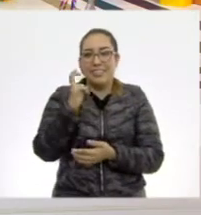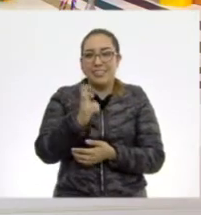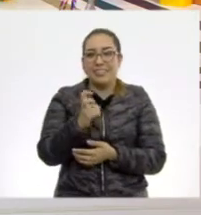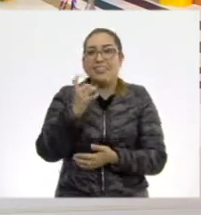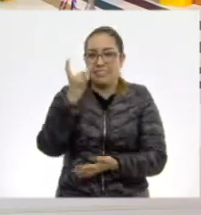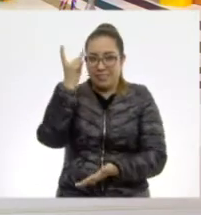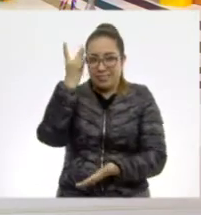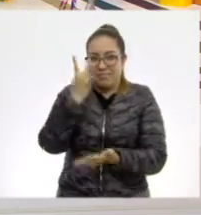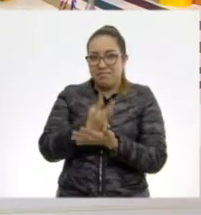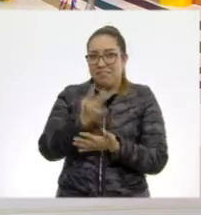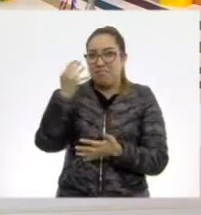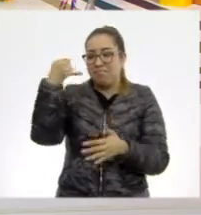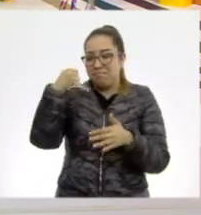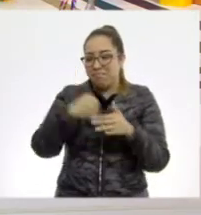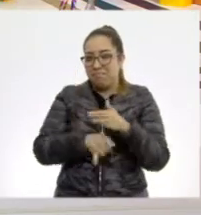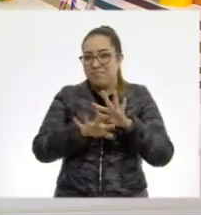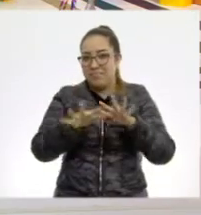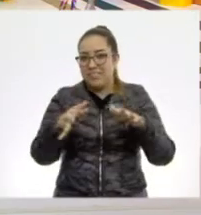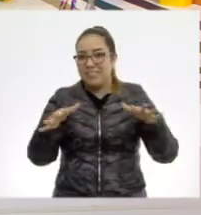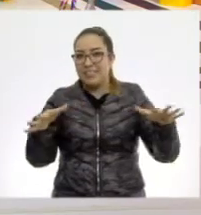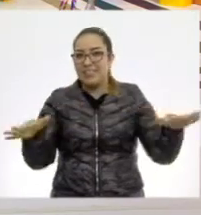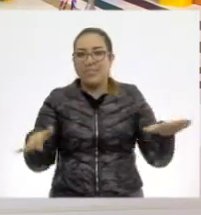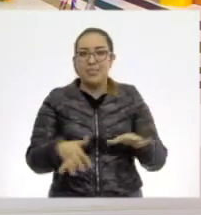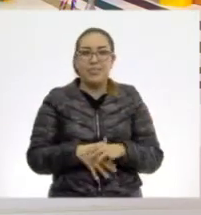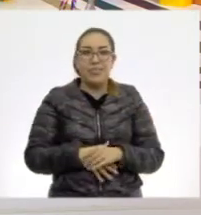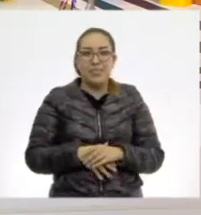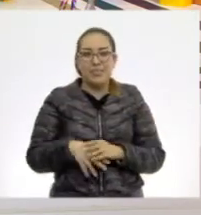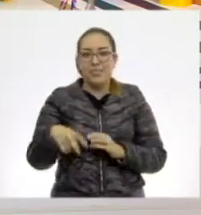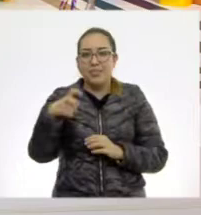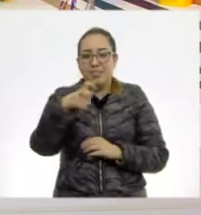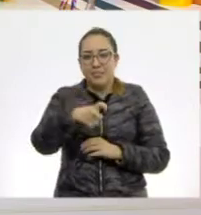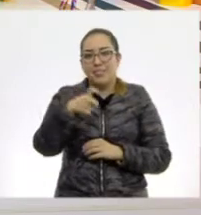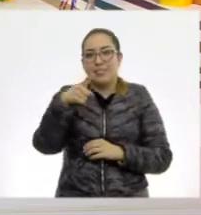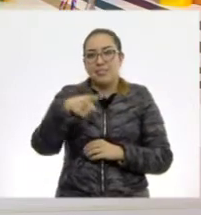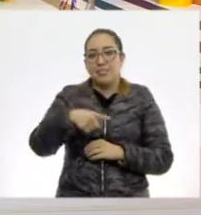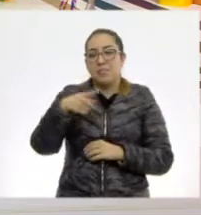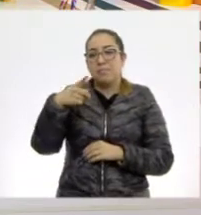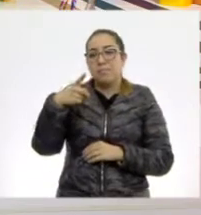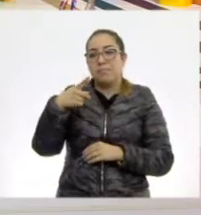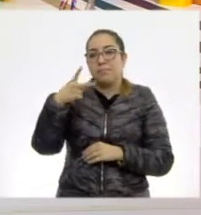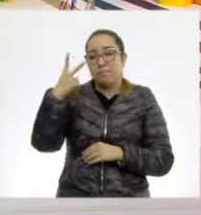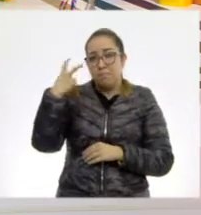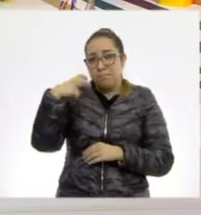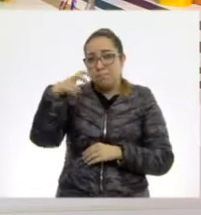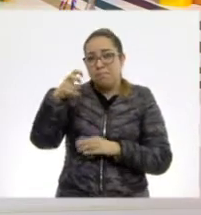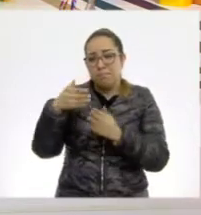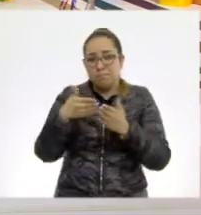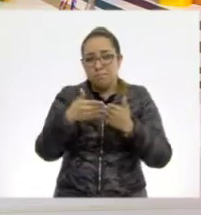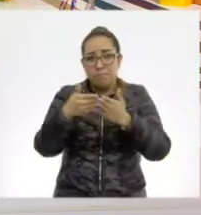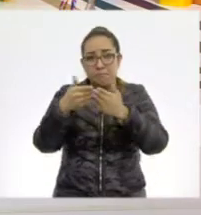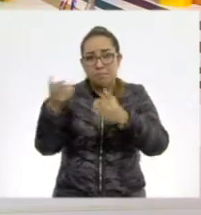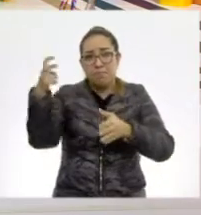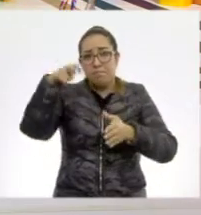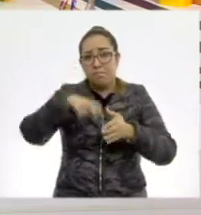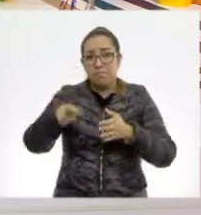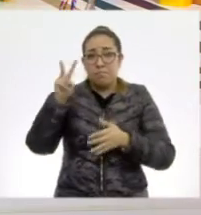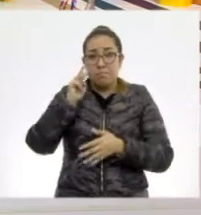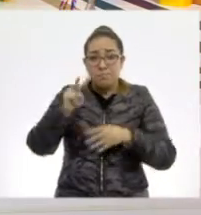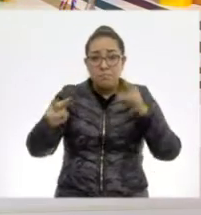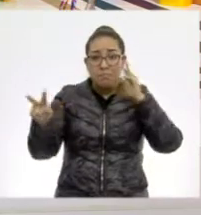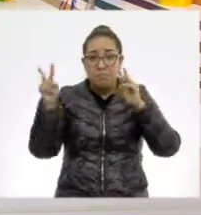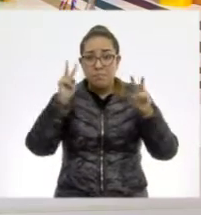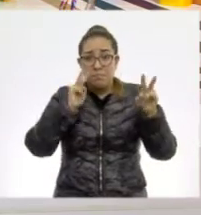fondo de la mar. Marinero que se fue a la mar. Para ver qué